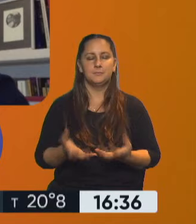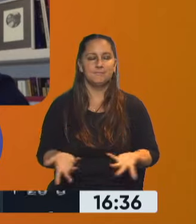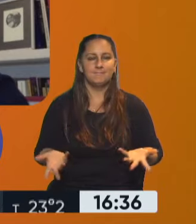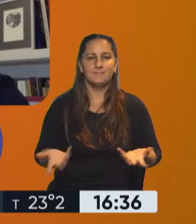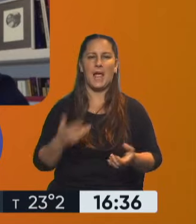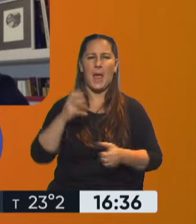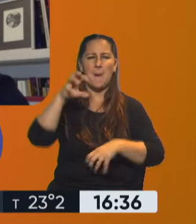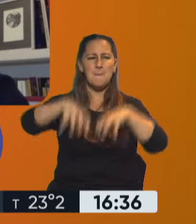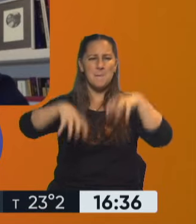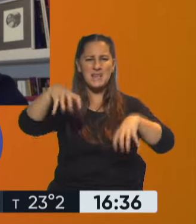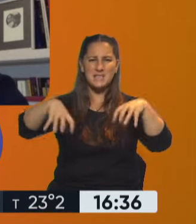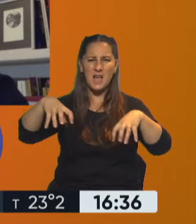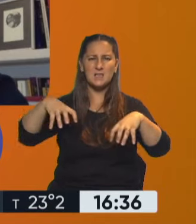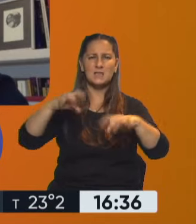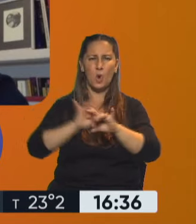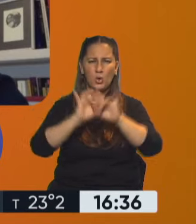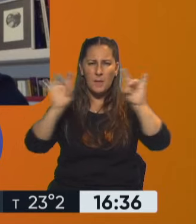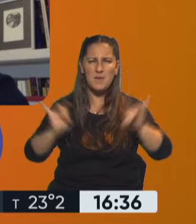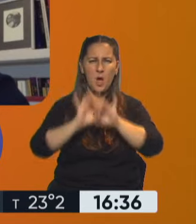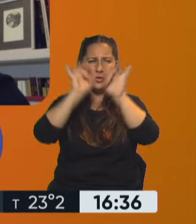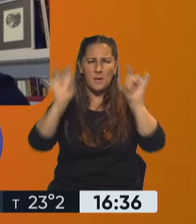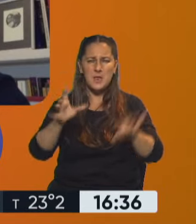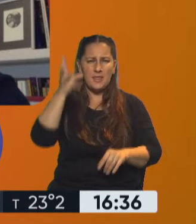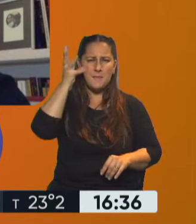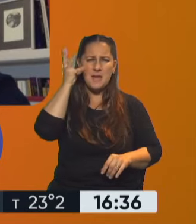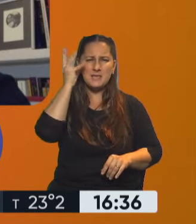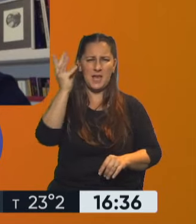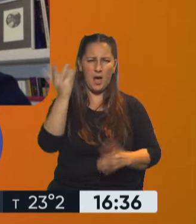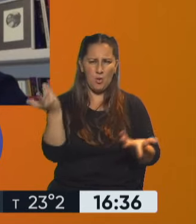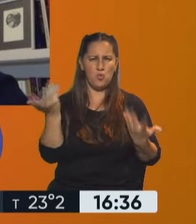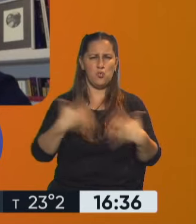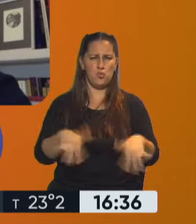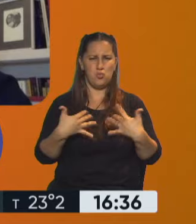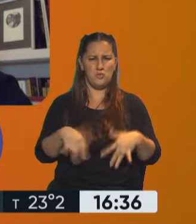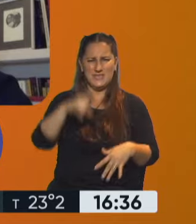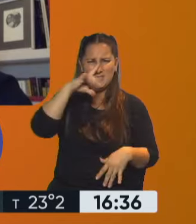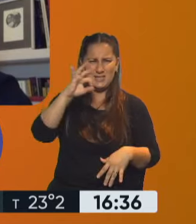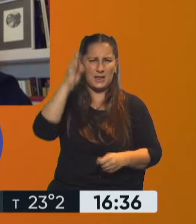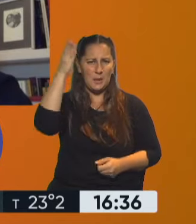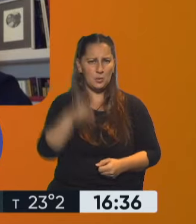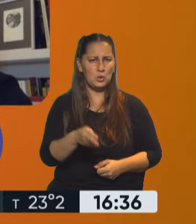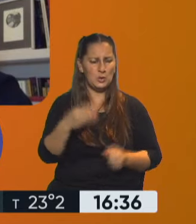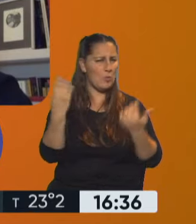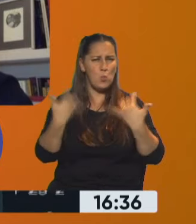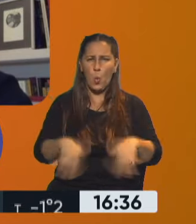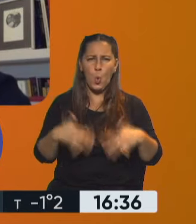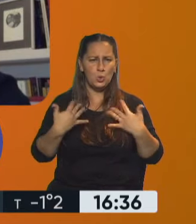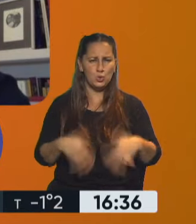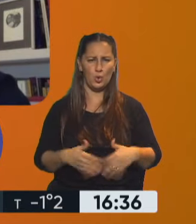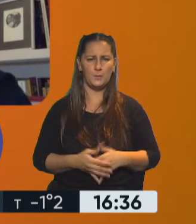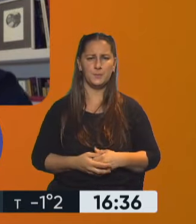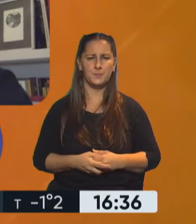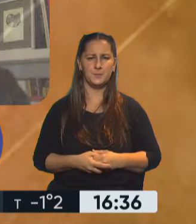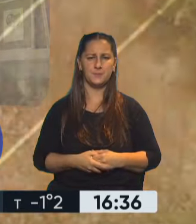que haya empresas que contaminan tanto, ¿no? Tanta cantidad, digo, estamos hablando de un 70%, es muchísimo. Pero